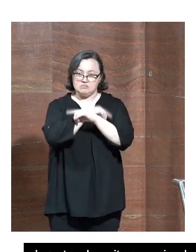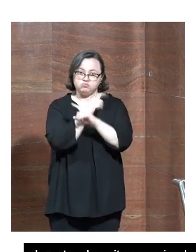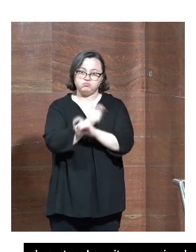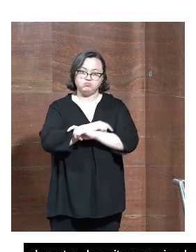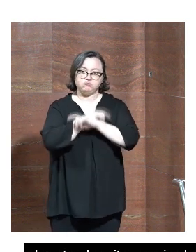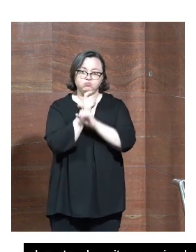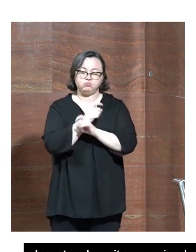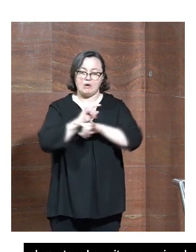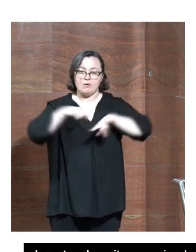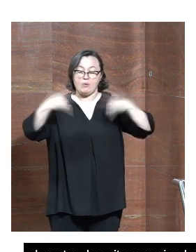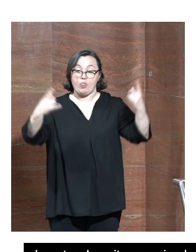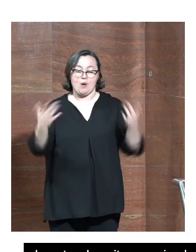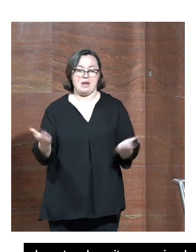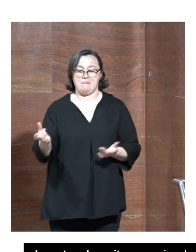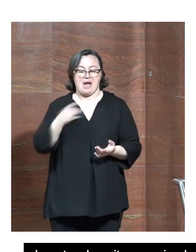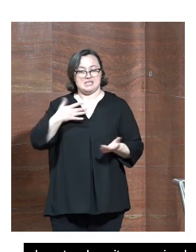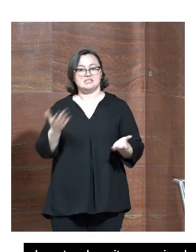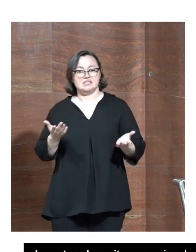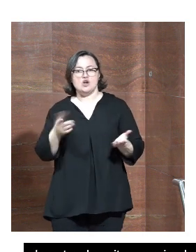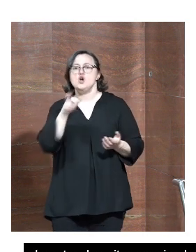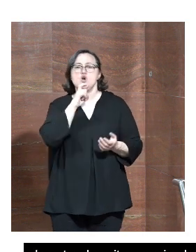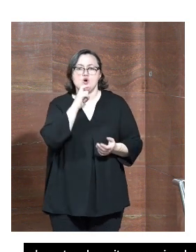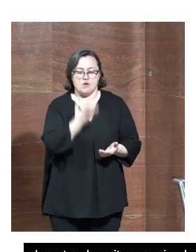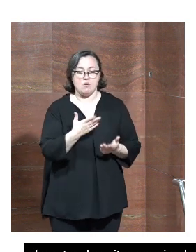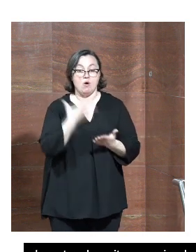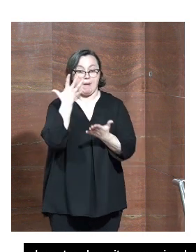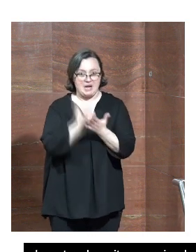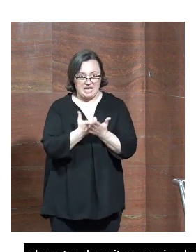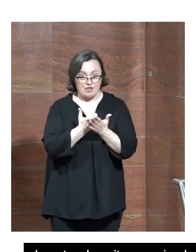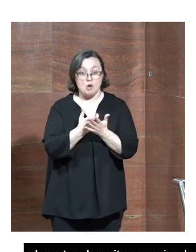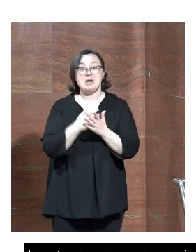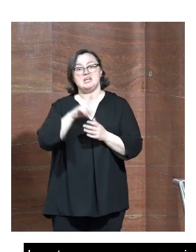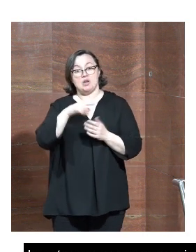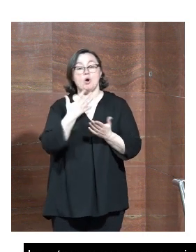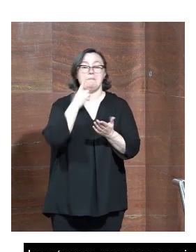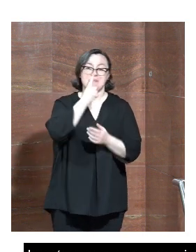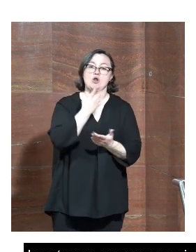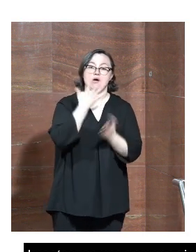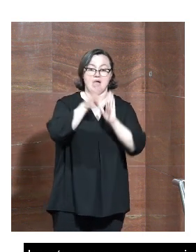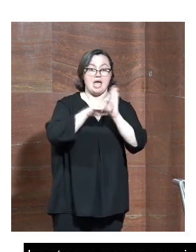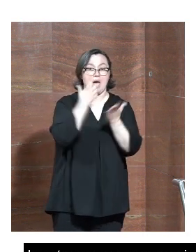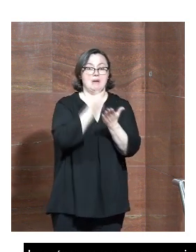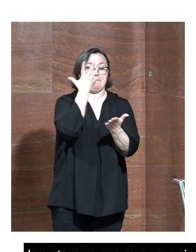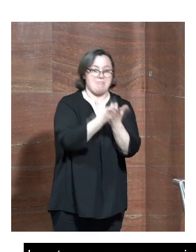una aplicación? Es el primer paso, tener la aplicación. Luego viene el desarrollarla. Es decir, resumen, totalmente a favor